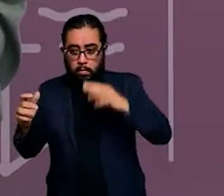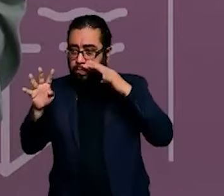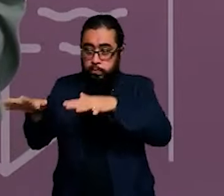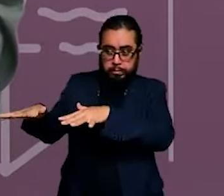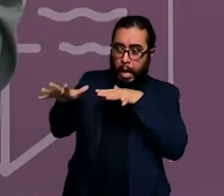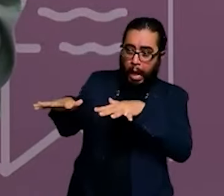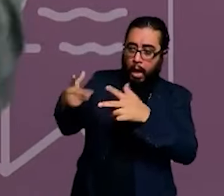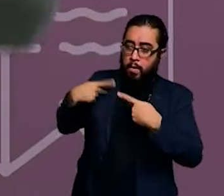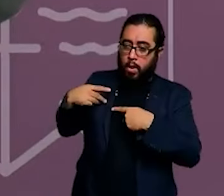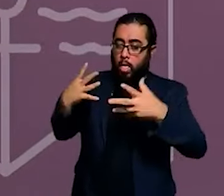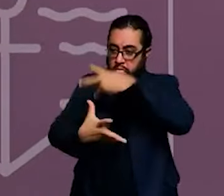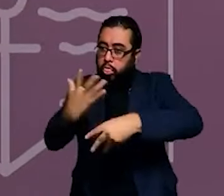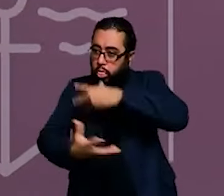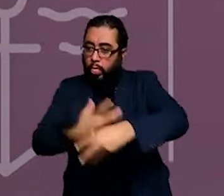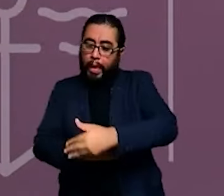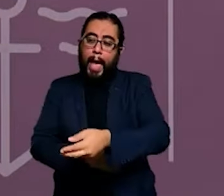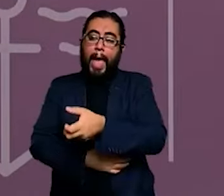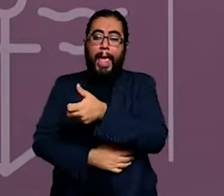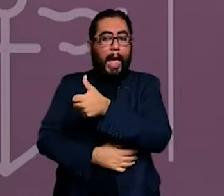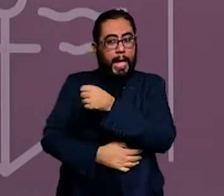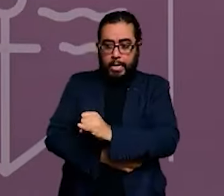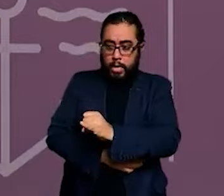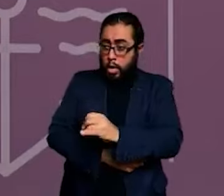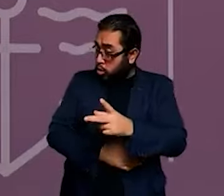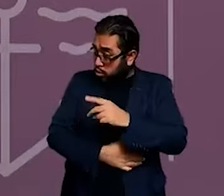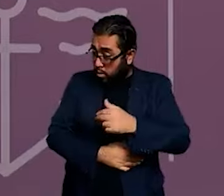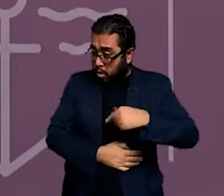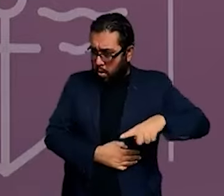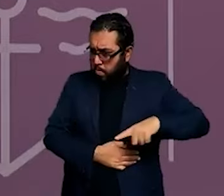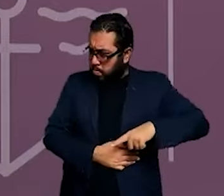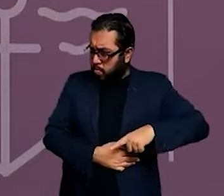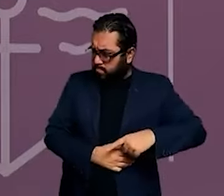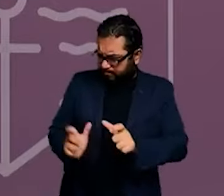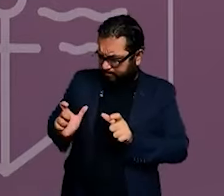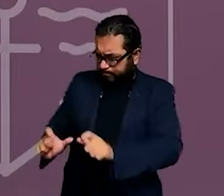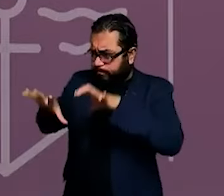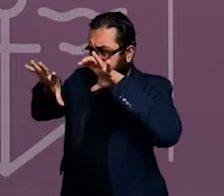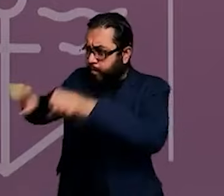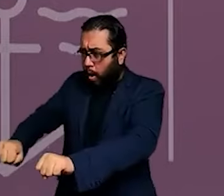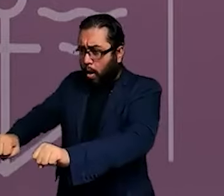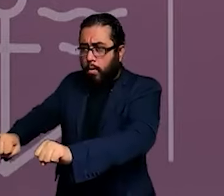incidente violento. Todo eso lo tenemos que tener debidamente